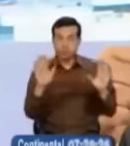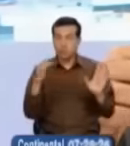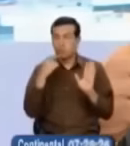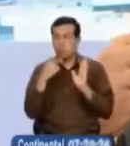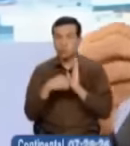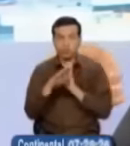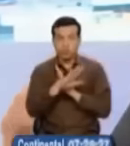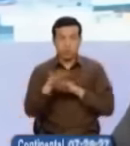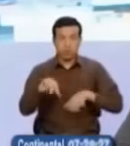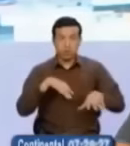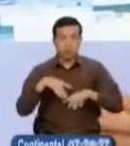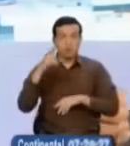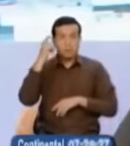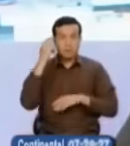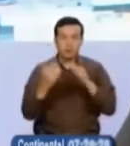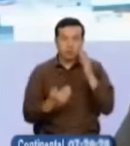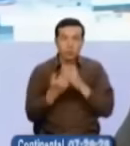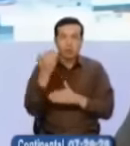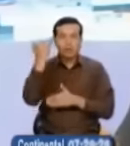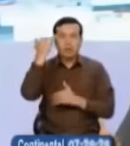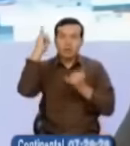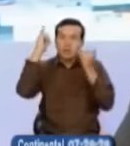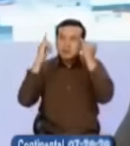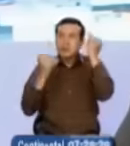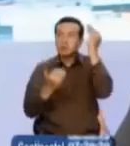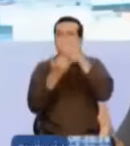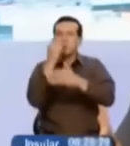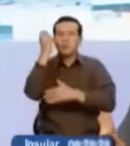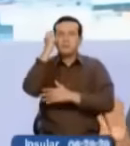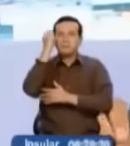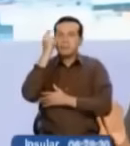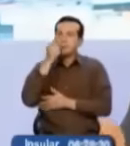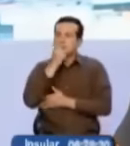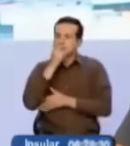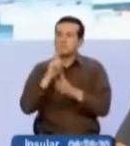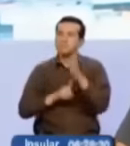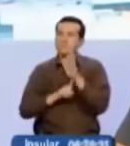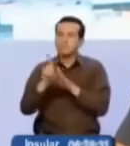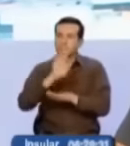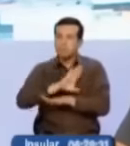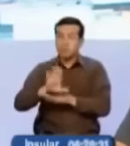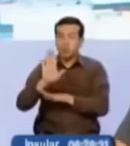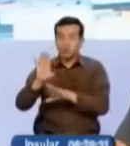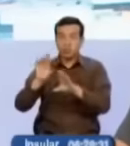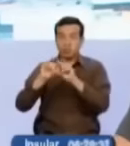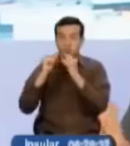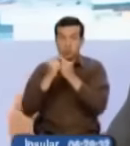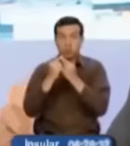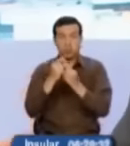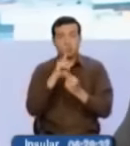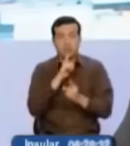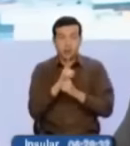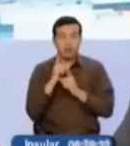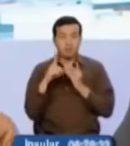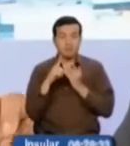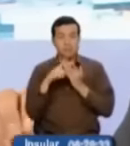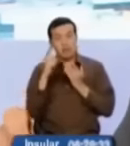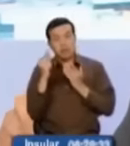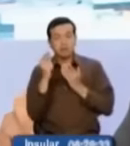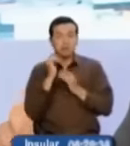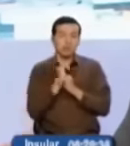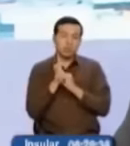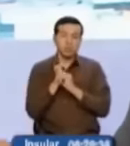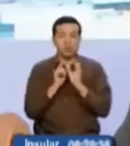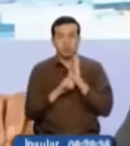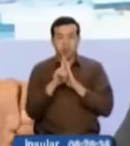están actuando con un chip nuevo, renovado, que piensa en el desarrollo, sí, de la organización financiera, pero al mismo tiempo de